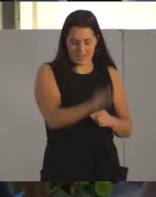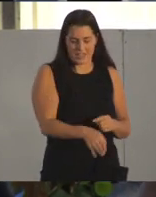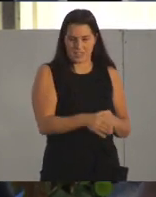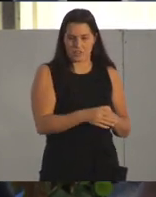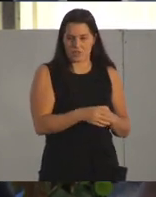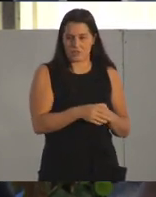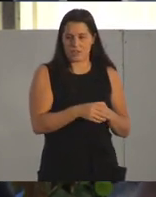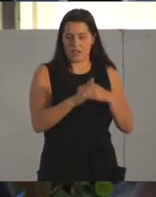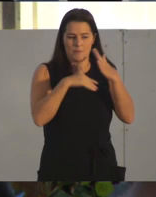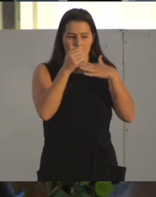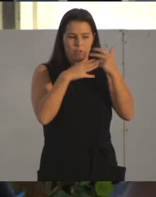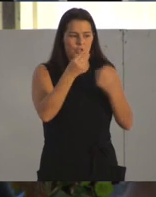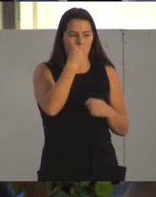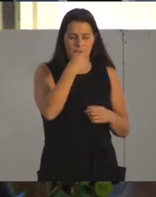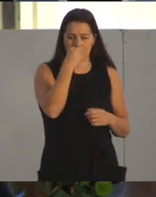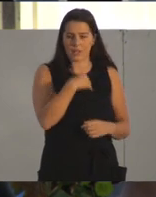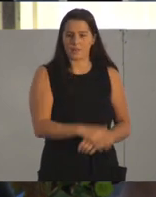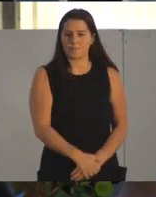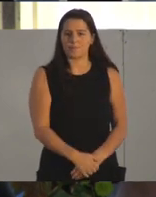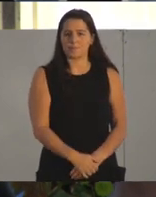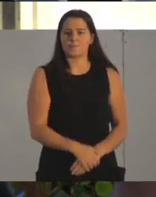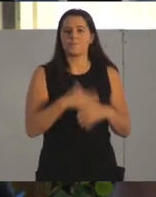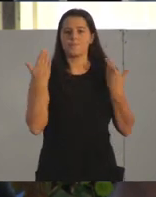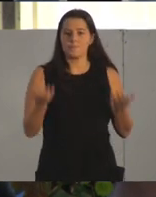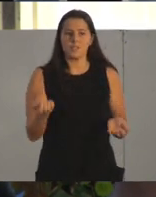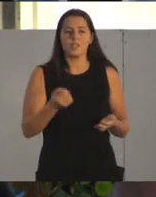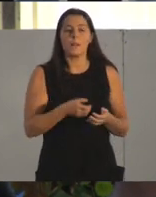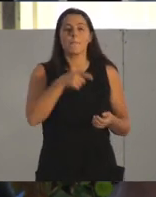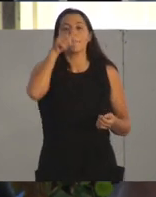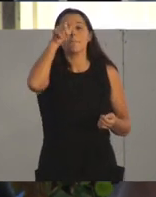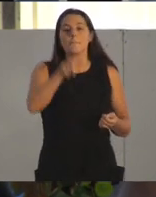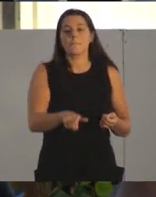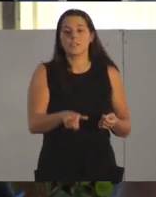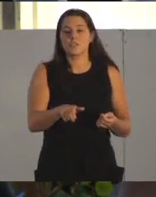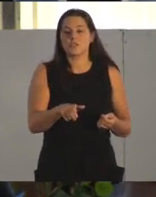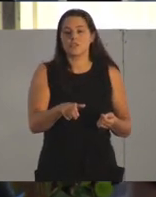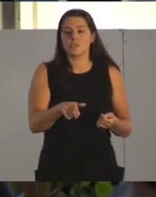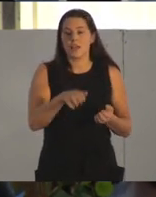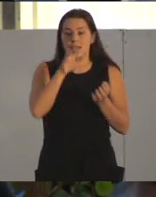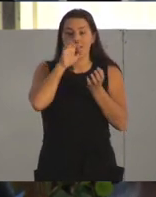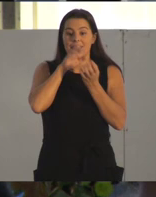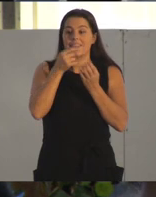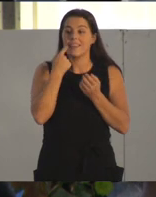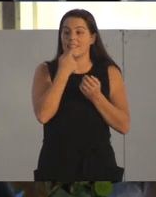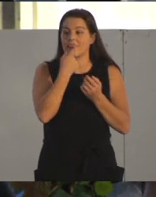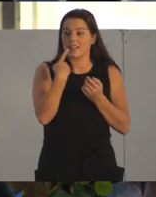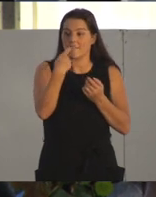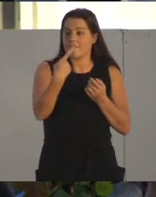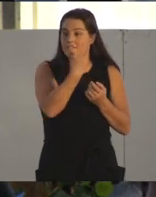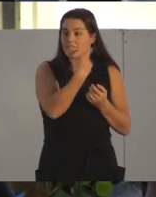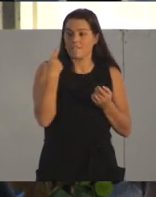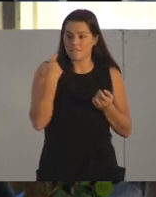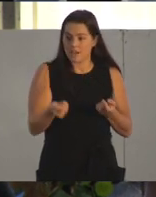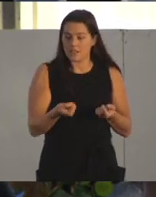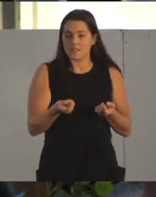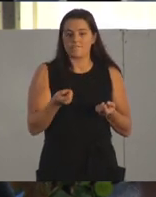el proceso de la alimentación. Por lo tanto, personas con falta de bastantes piezas dentales que no